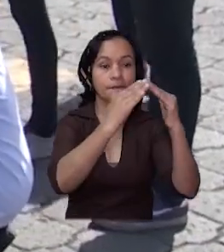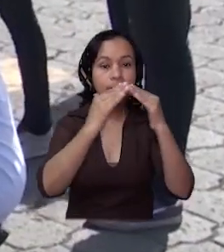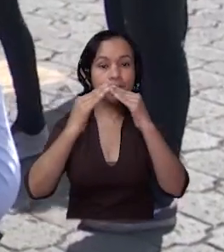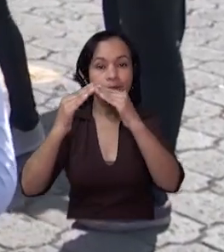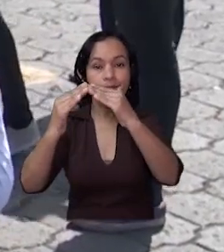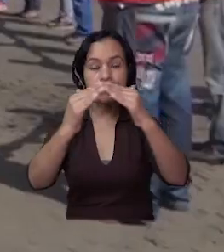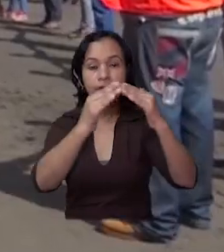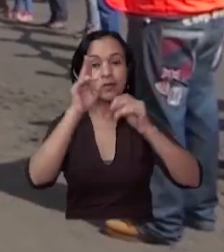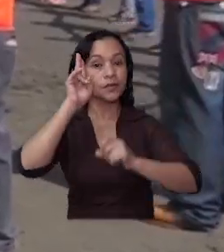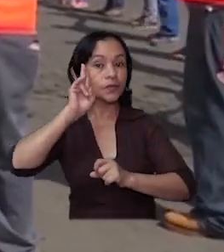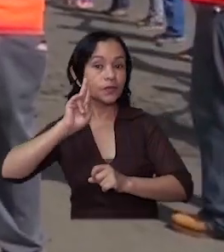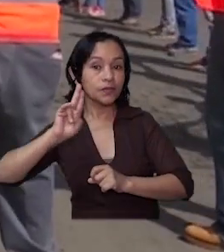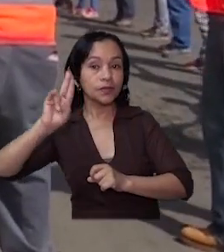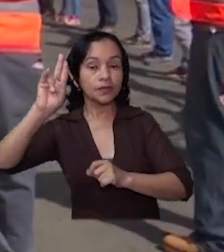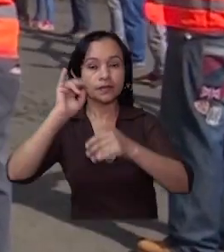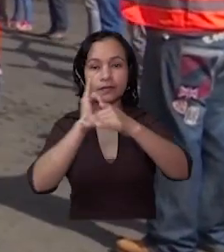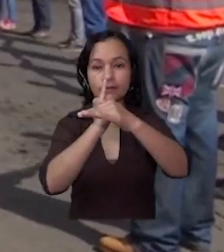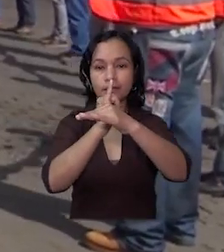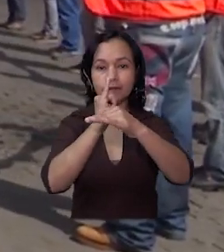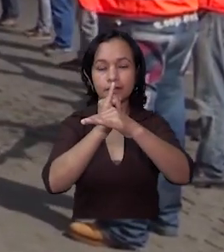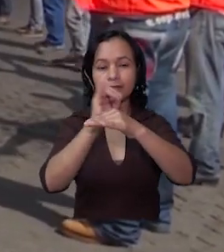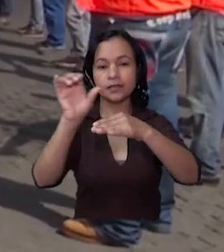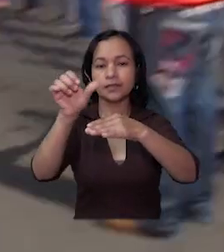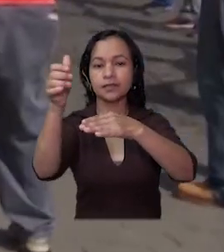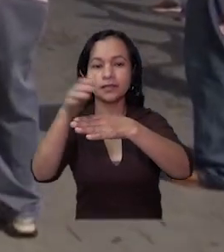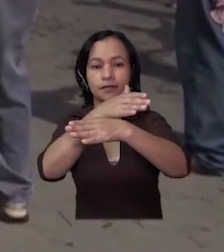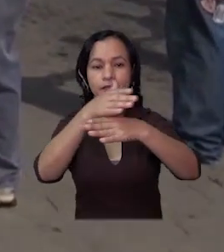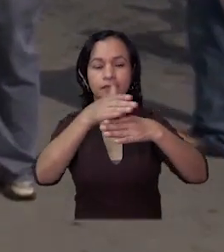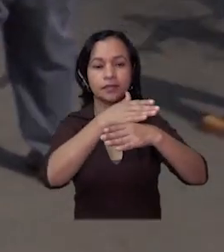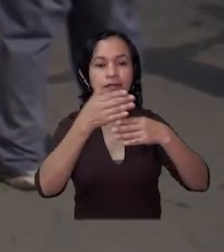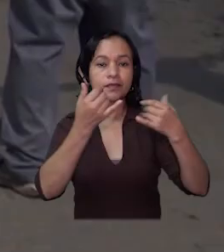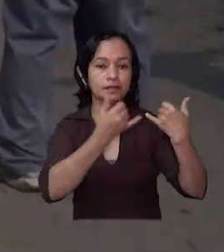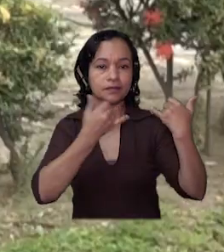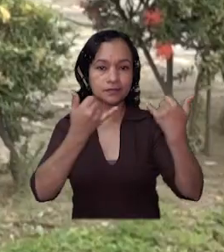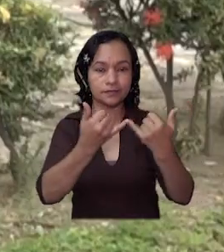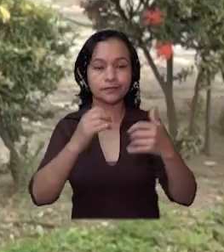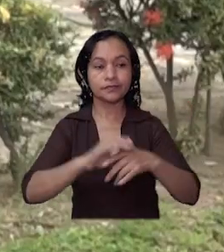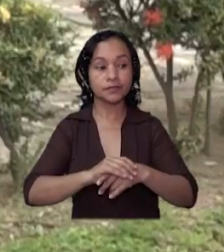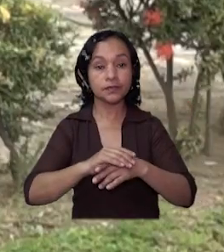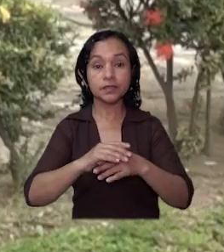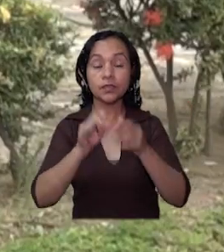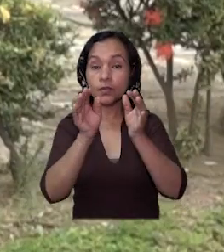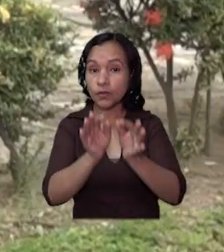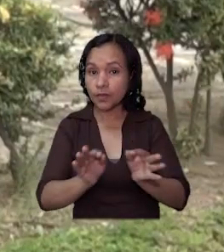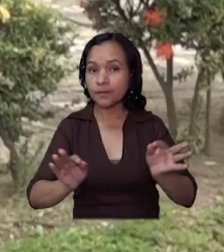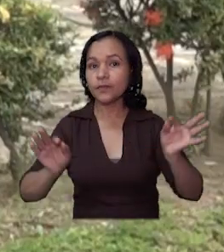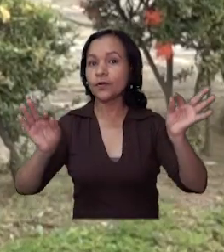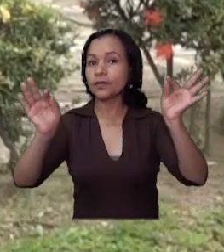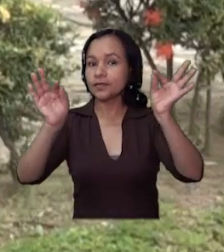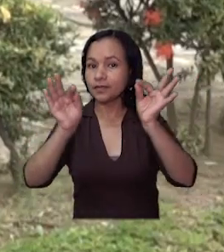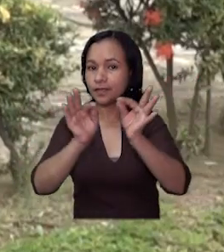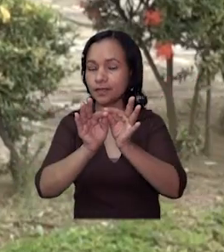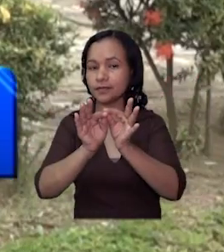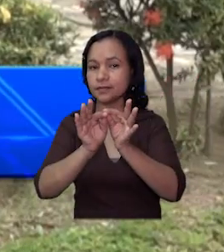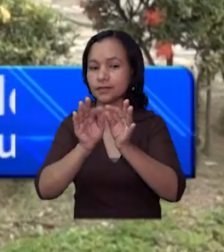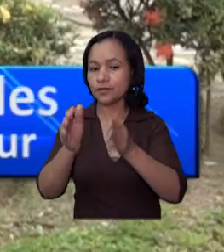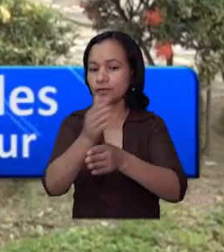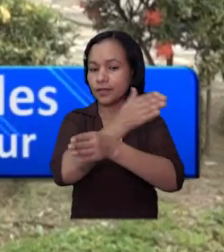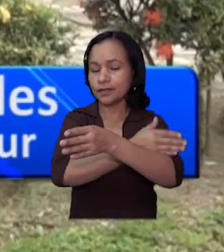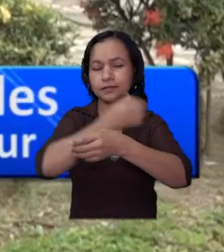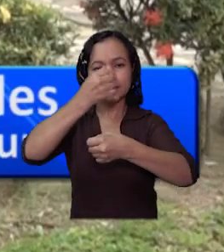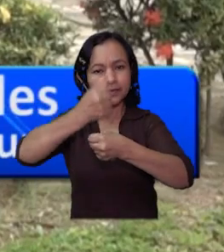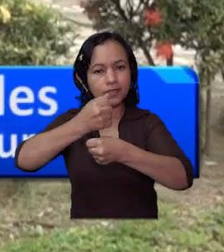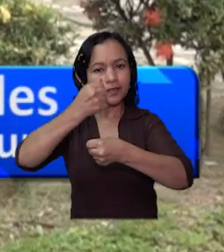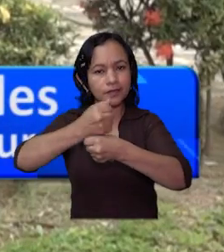los barrios, comunidades, universidades, iglesias, entre otros sectores. Lo exitoso de esto sería, y creo que es lo que hemos